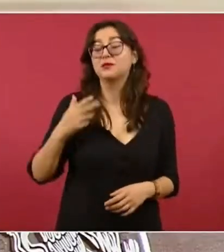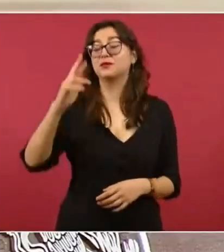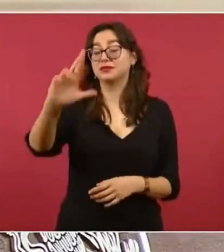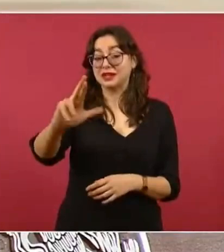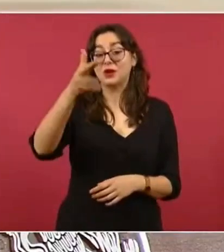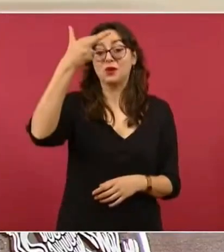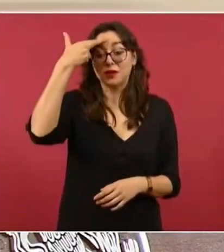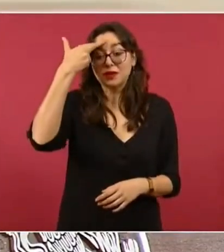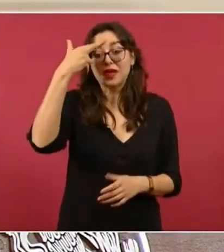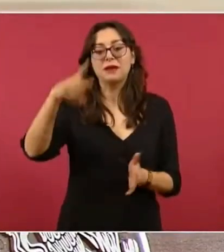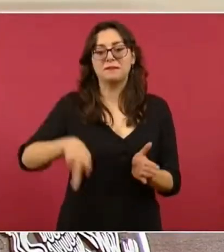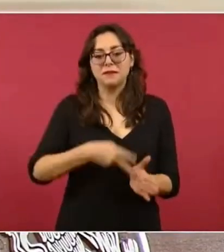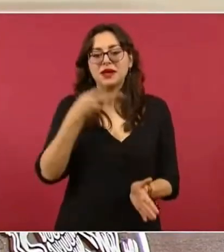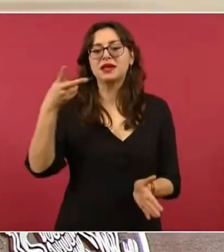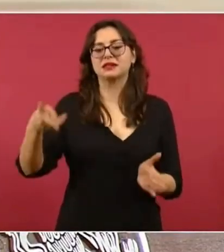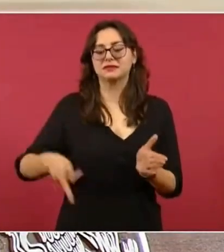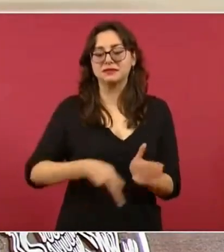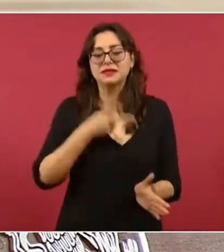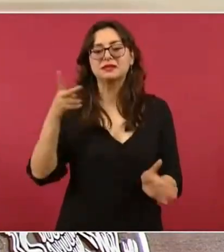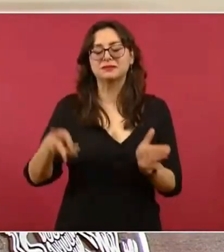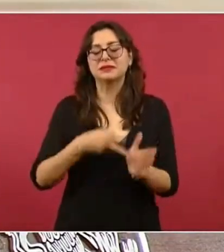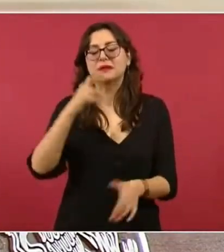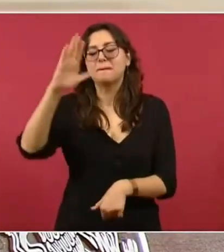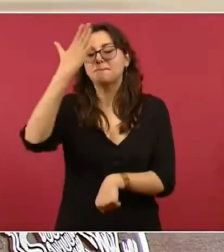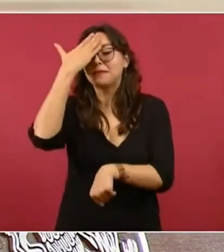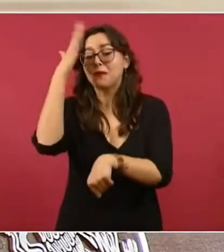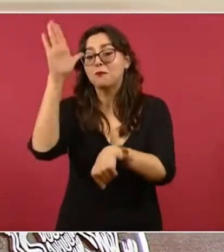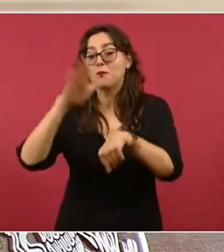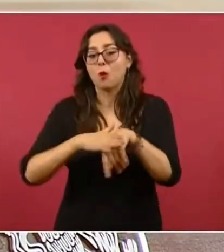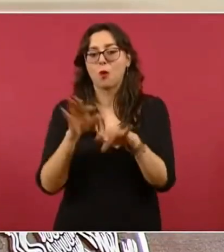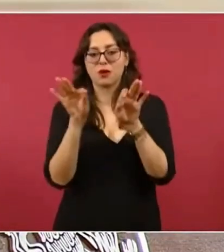importante, y